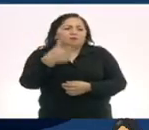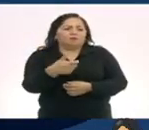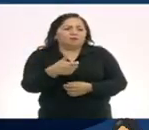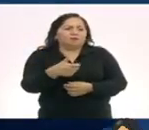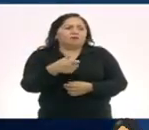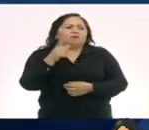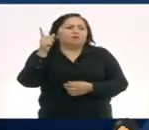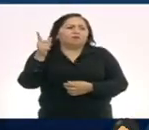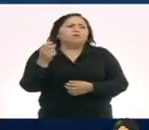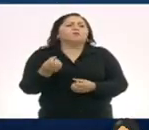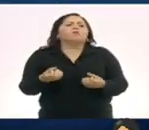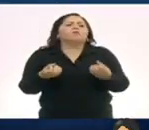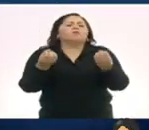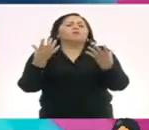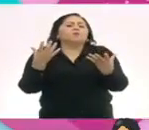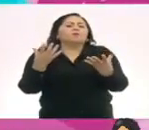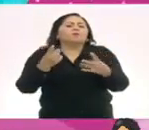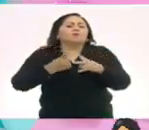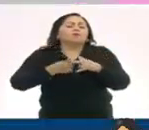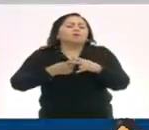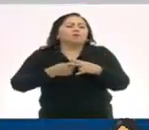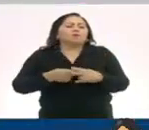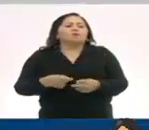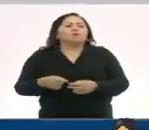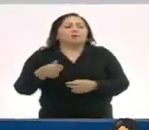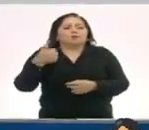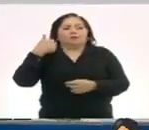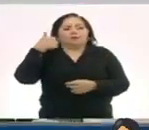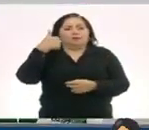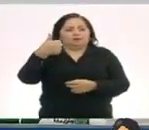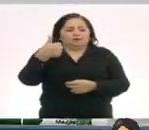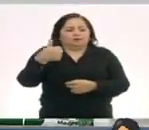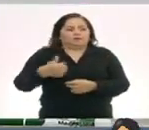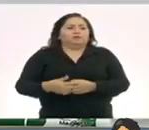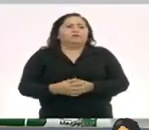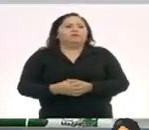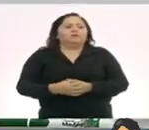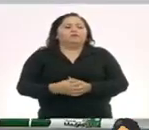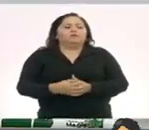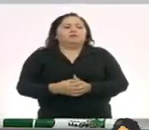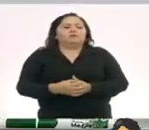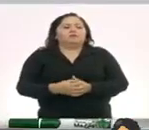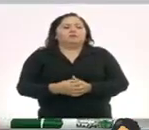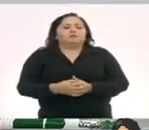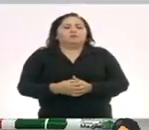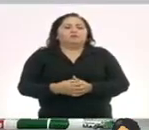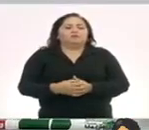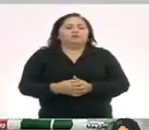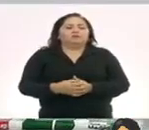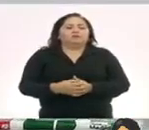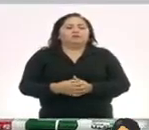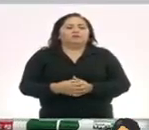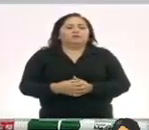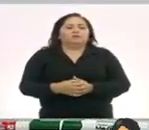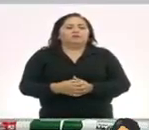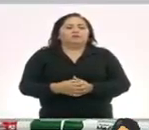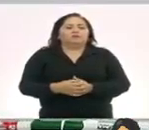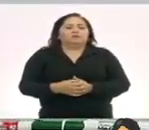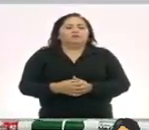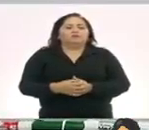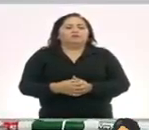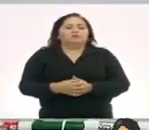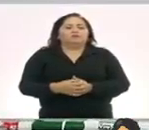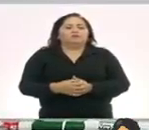Entonces, ¿entre cuánto vamos a tener que dividir? Entre 6. Muy bien. Entonces, 1, nos sobran